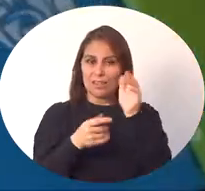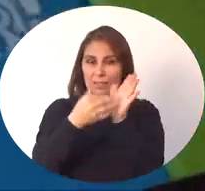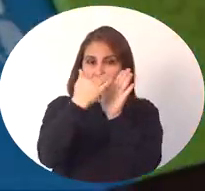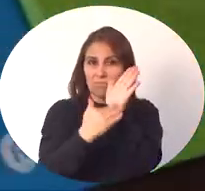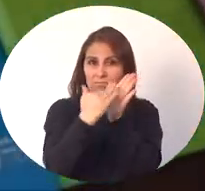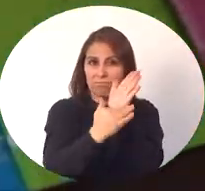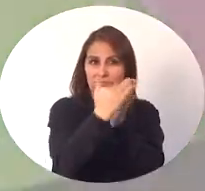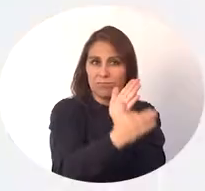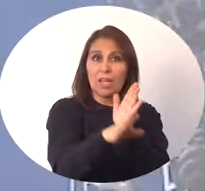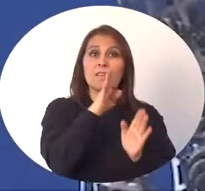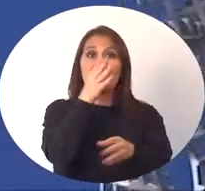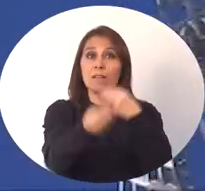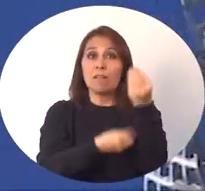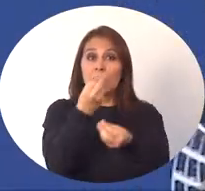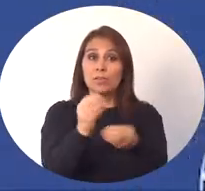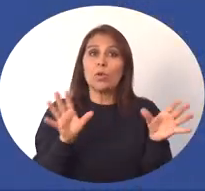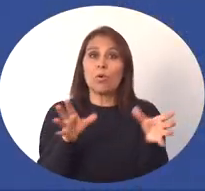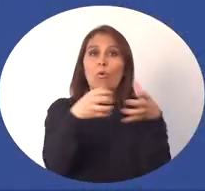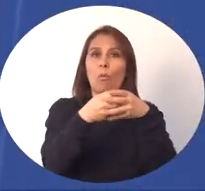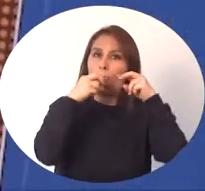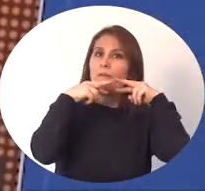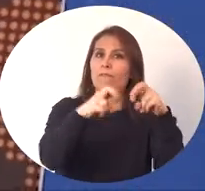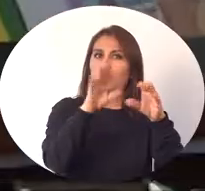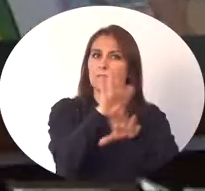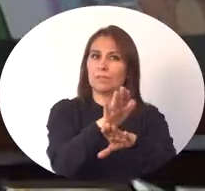los docentes y los grupos de investigación.